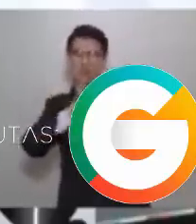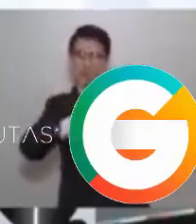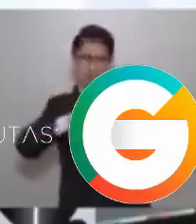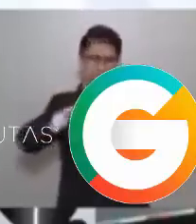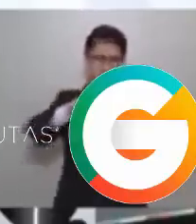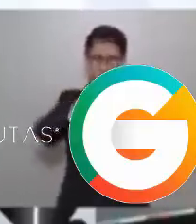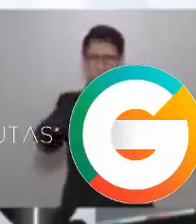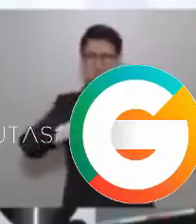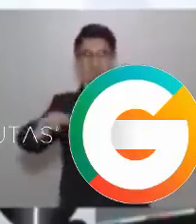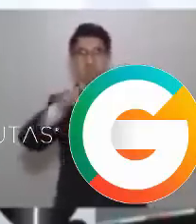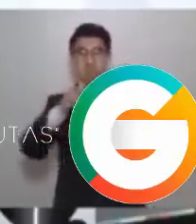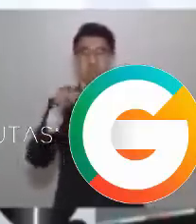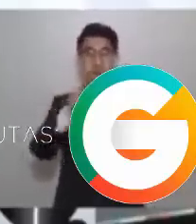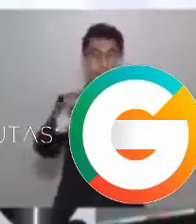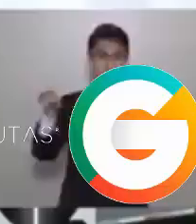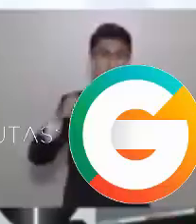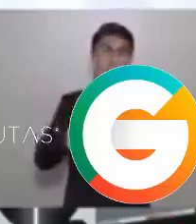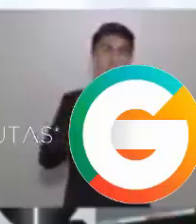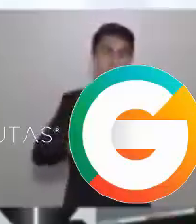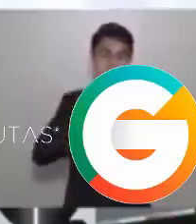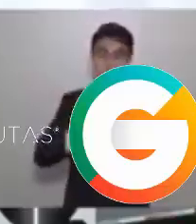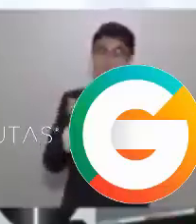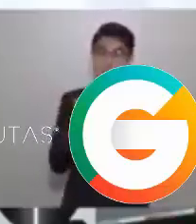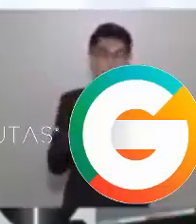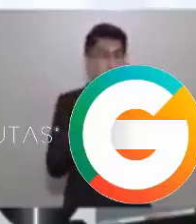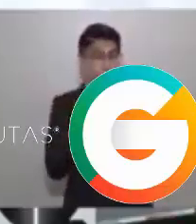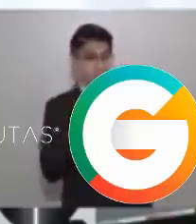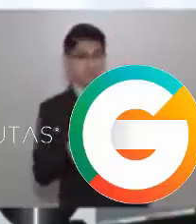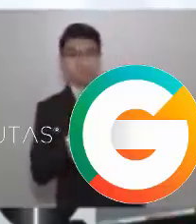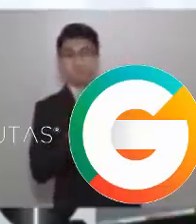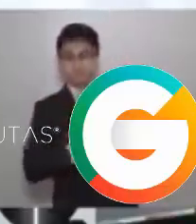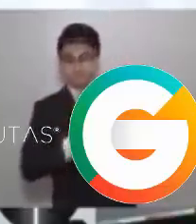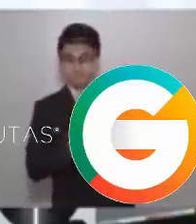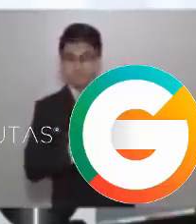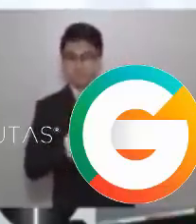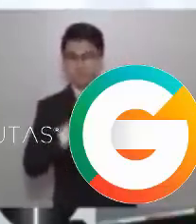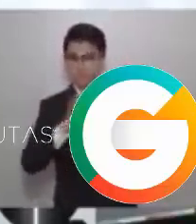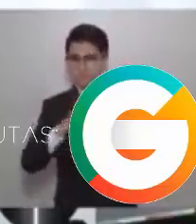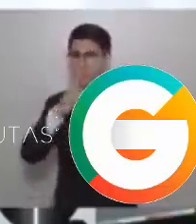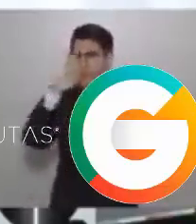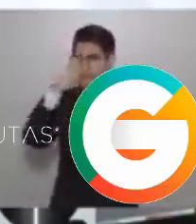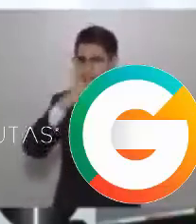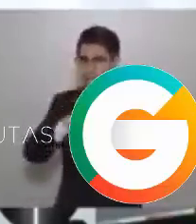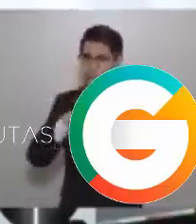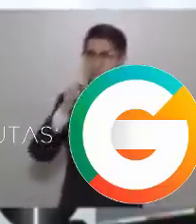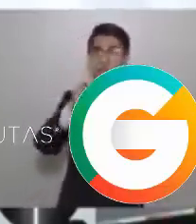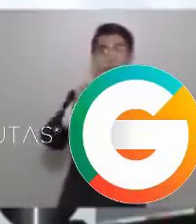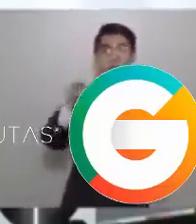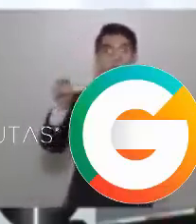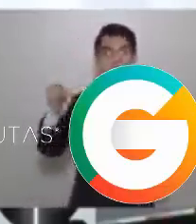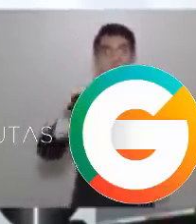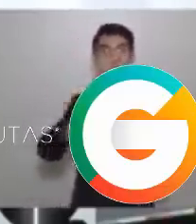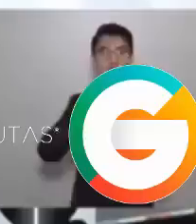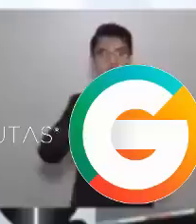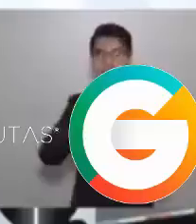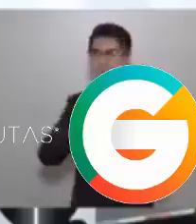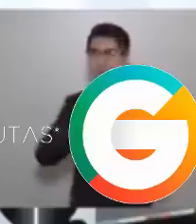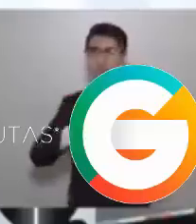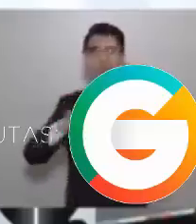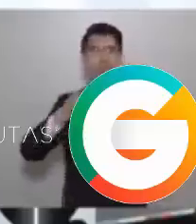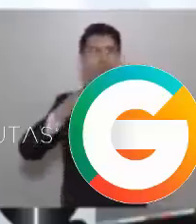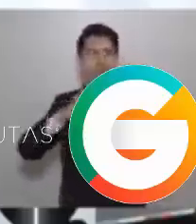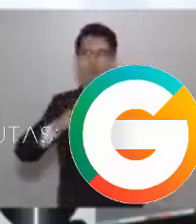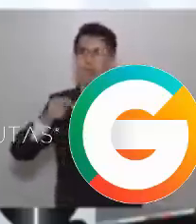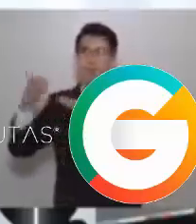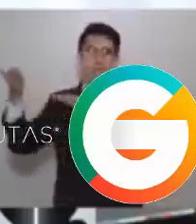es que se entiende que permanecían o estuvieron incluso en el municipio de Ensenada un día antes. Fue un evento que se organizó